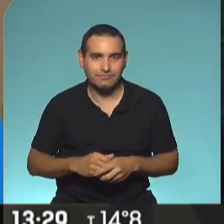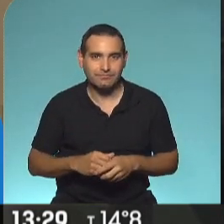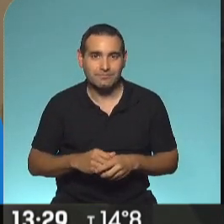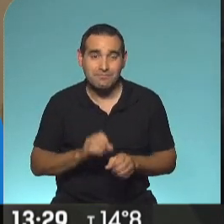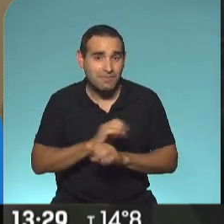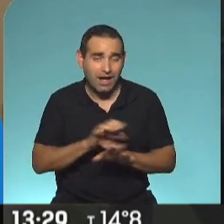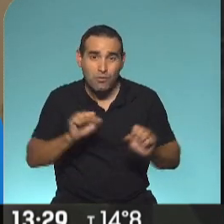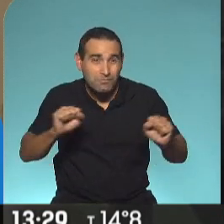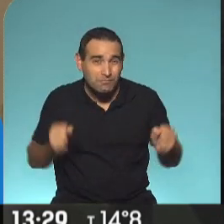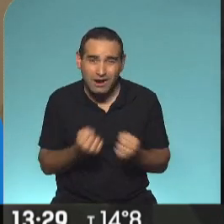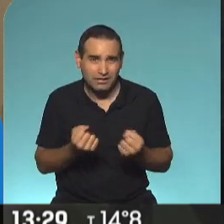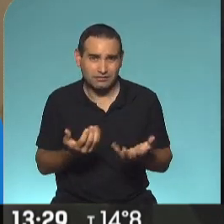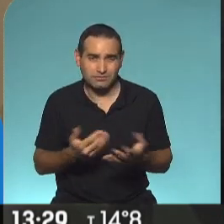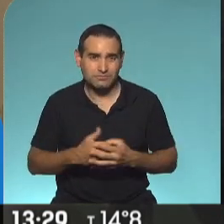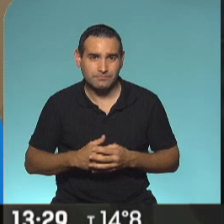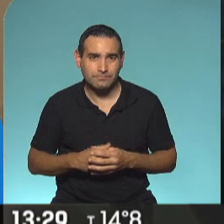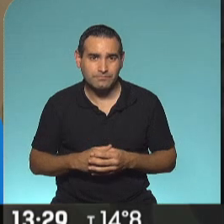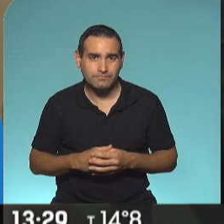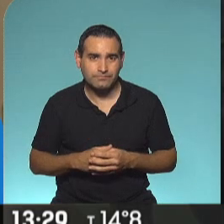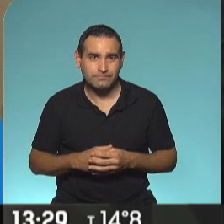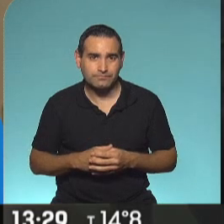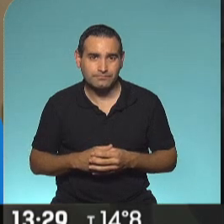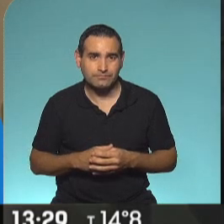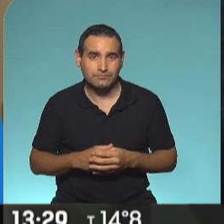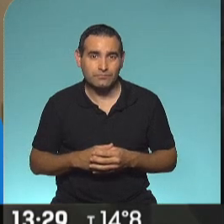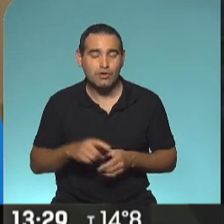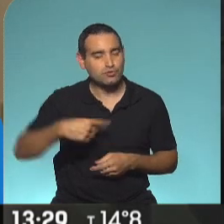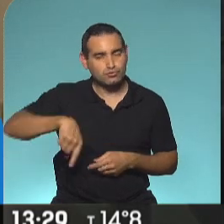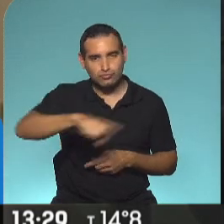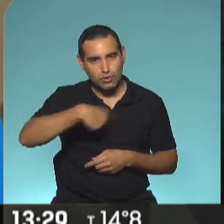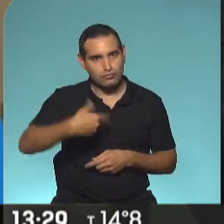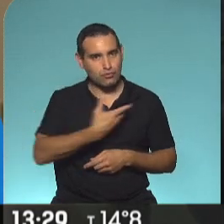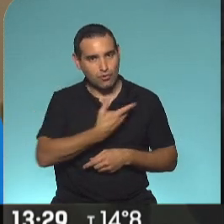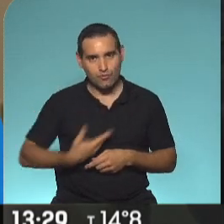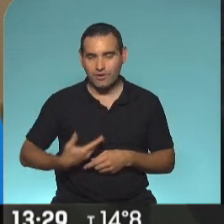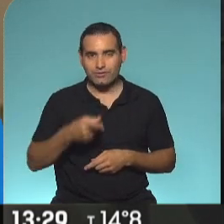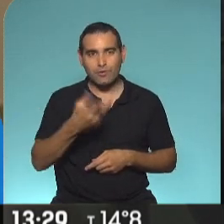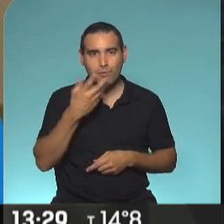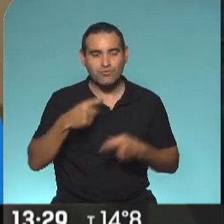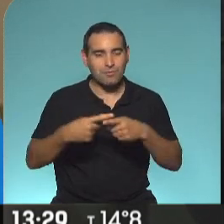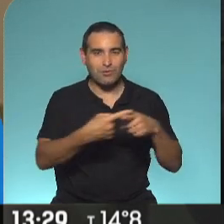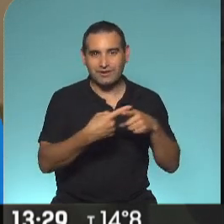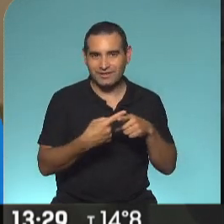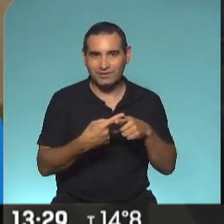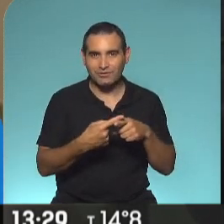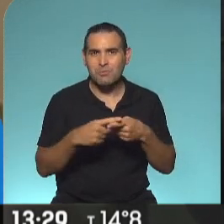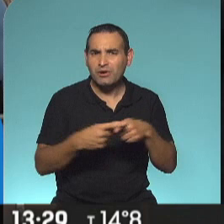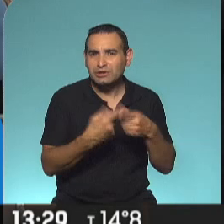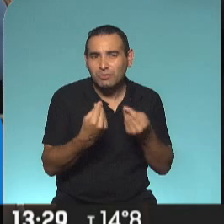Es inhumano. Y nosotros abrazamos la política porque la humanidad es lo que nos